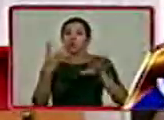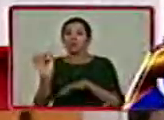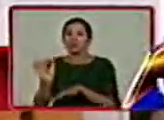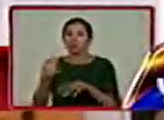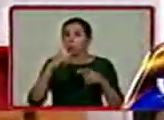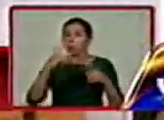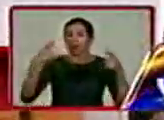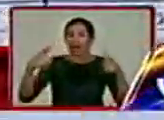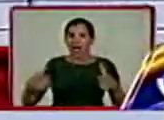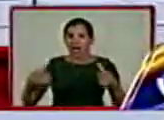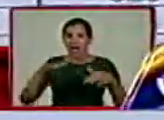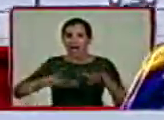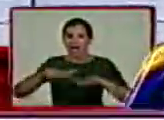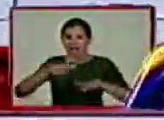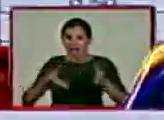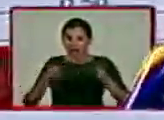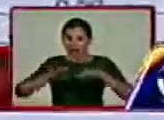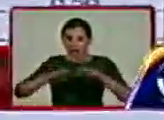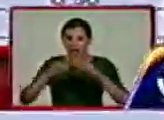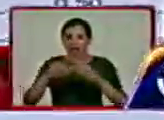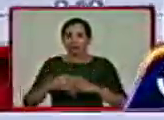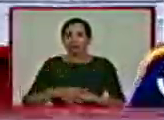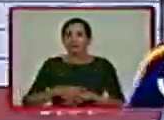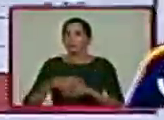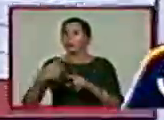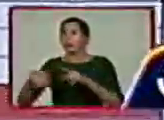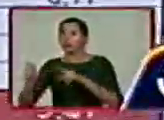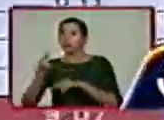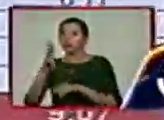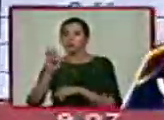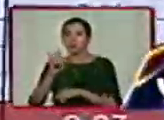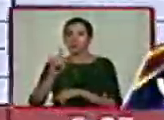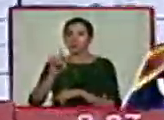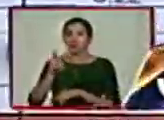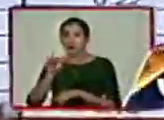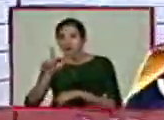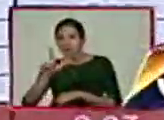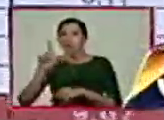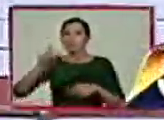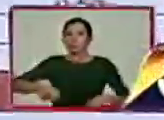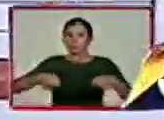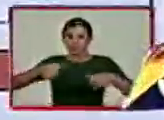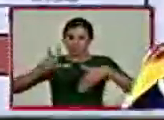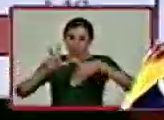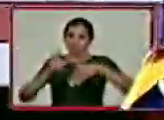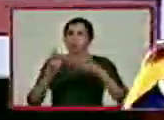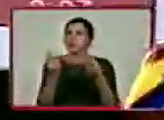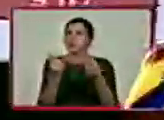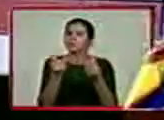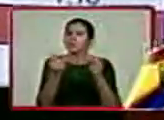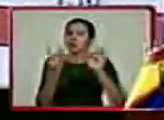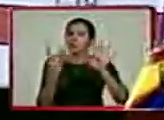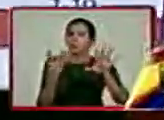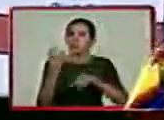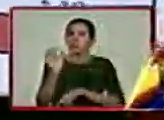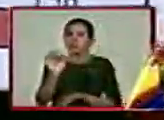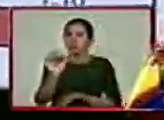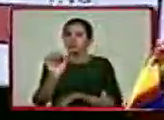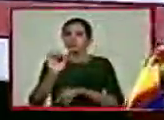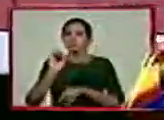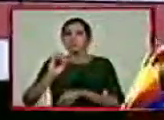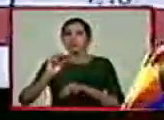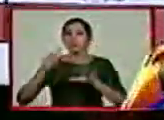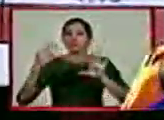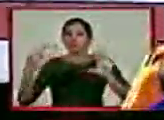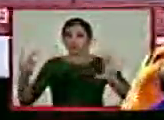5.90 bolívares. Y la hallaca en la red Pedeval y en la red Bicentenario vale 9.07 bolívares. Para